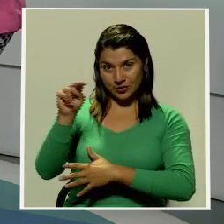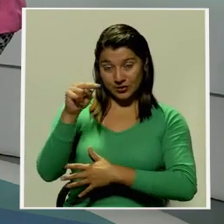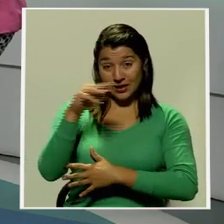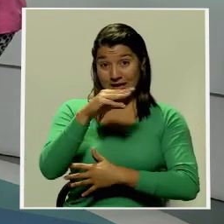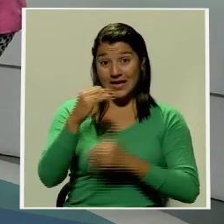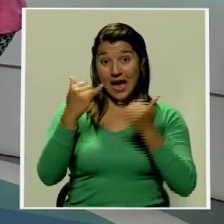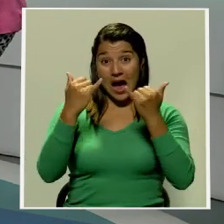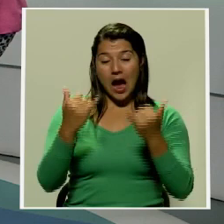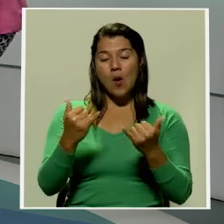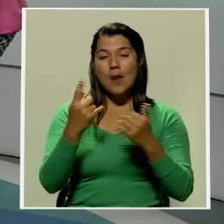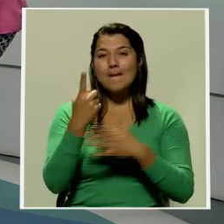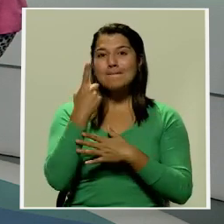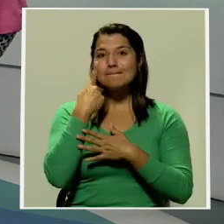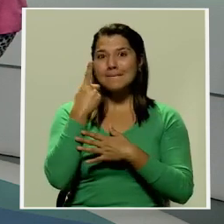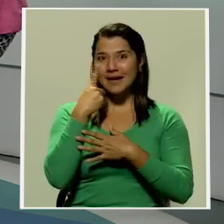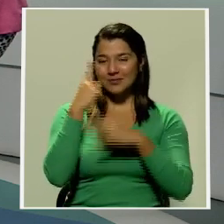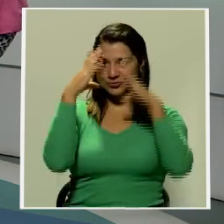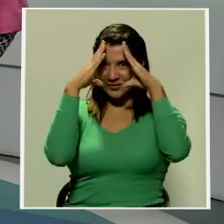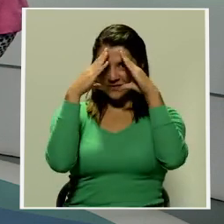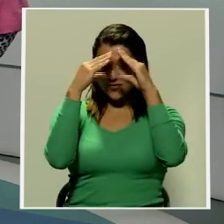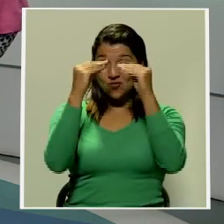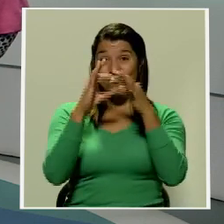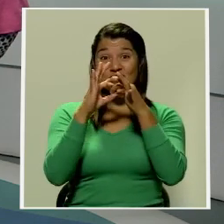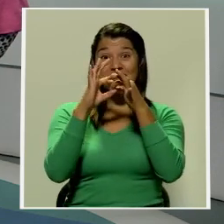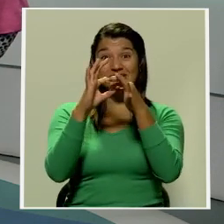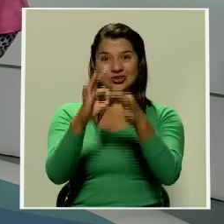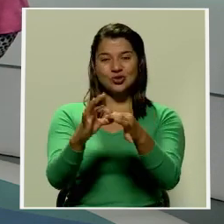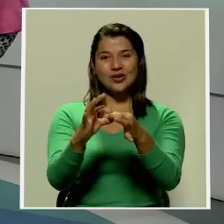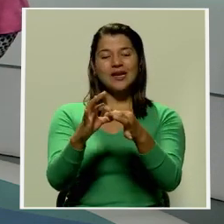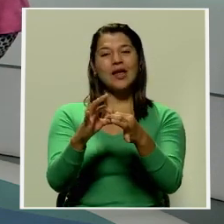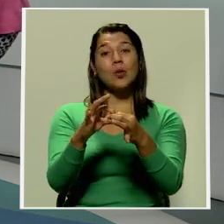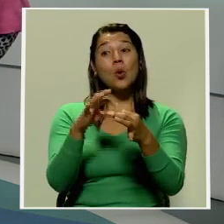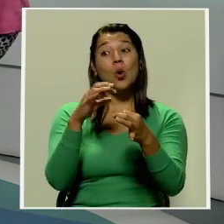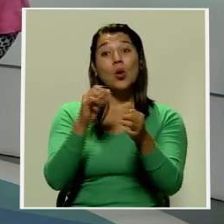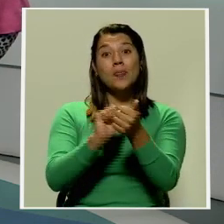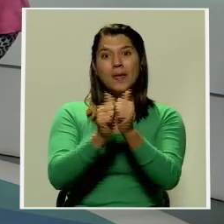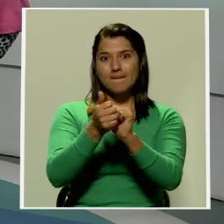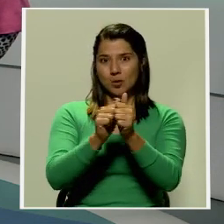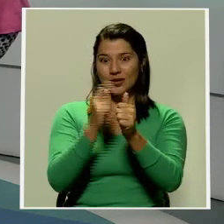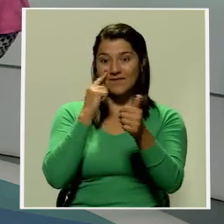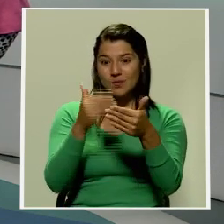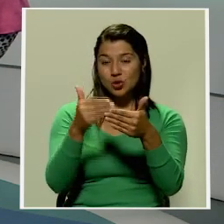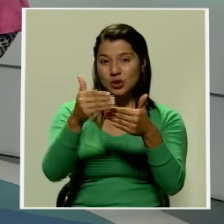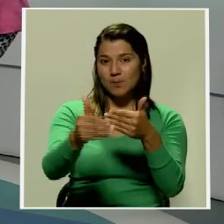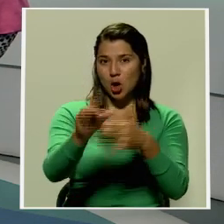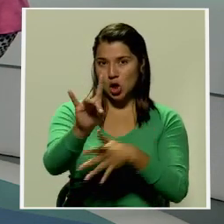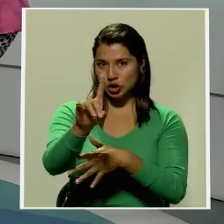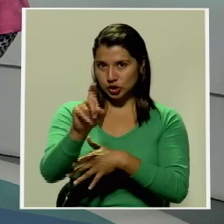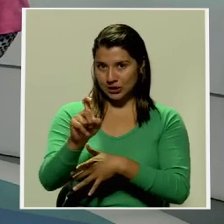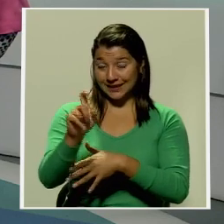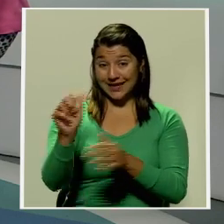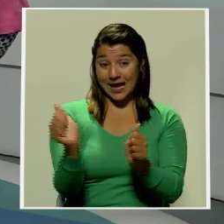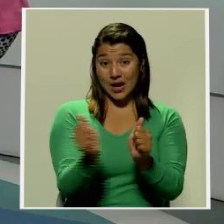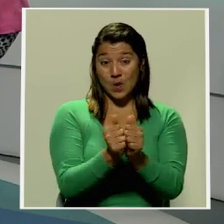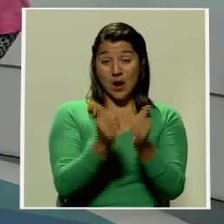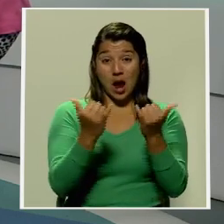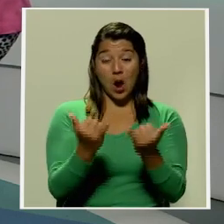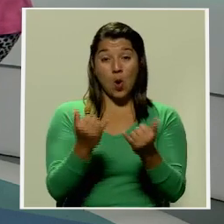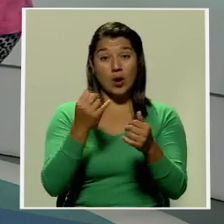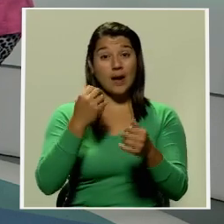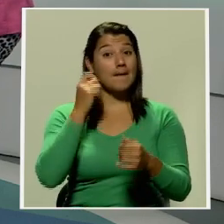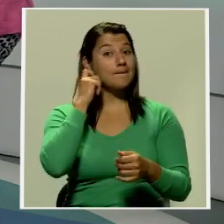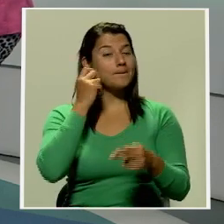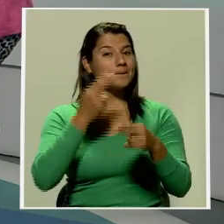un adelanto de lo que en minutos a las 8:30 vamos a tener en Deportivas del 13. Me acompaña Andrea